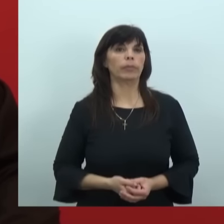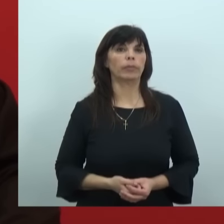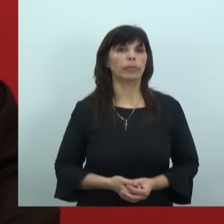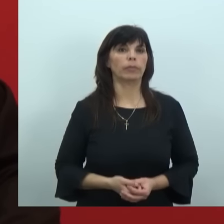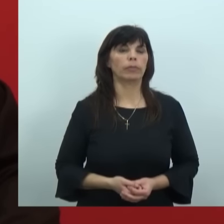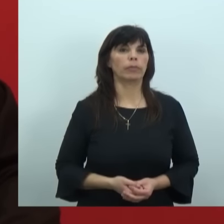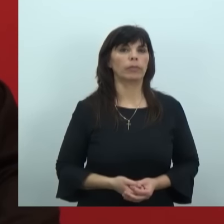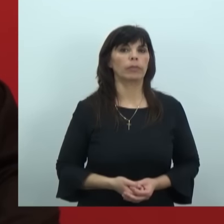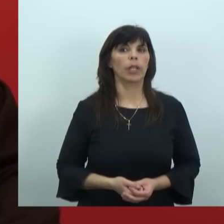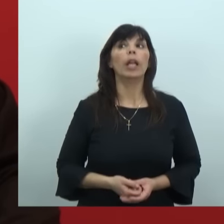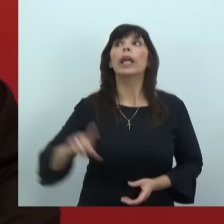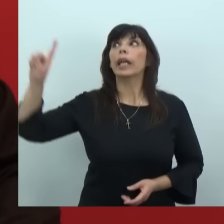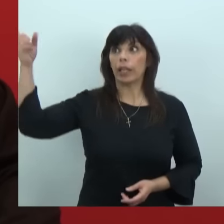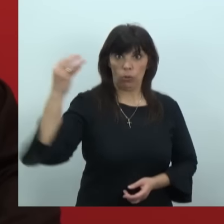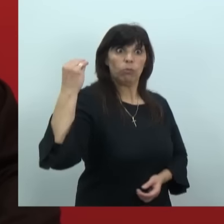el llamado, sí,